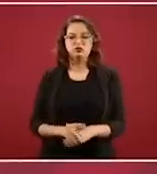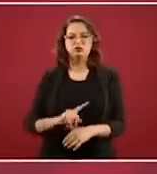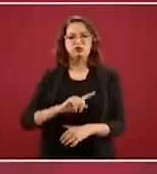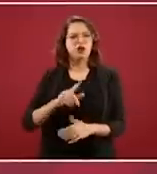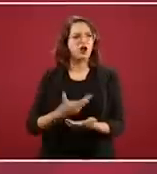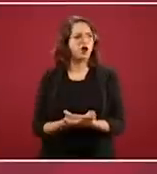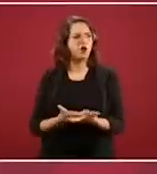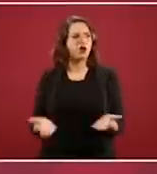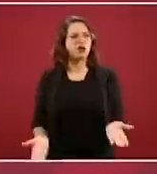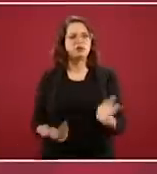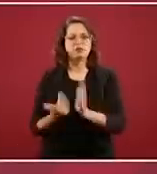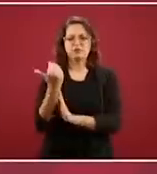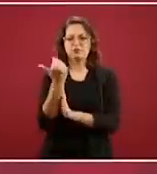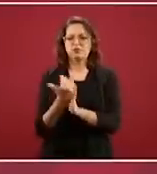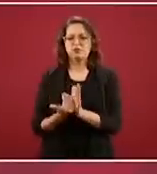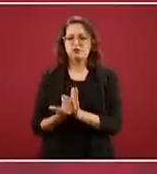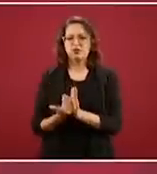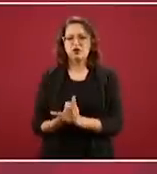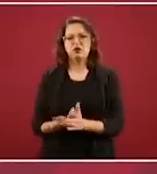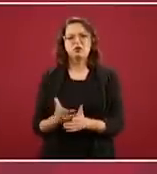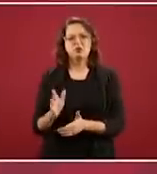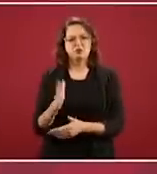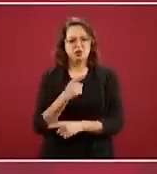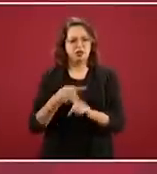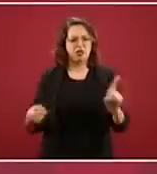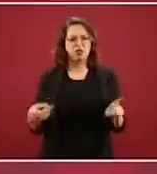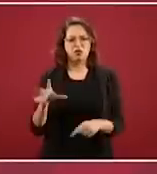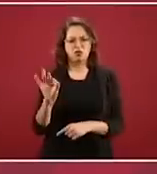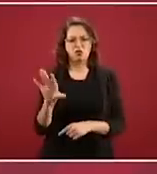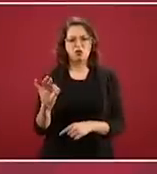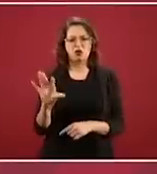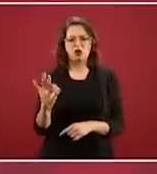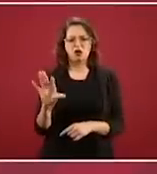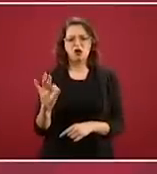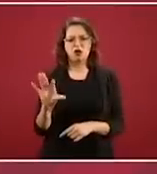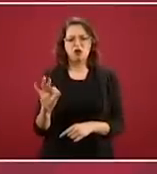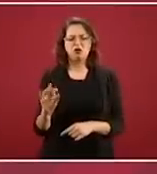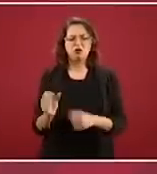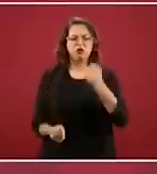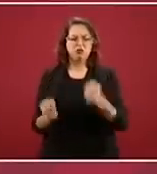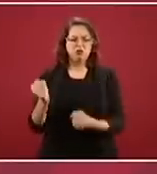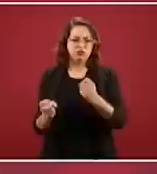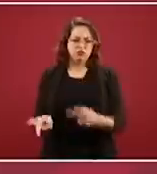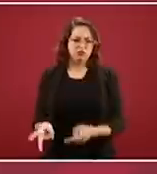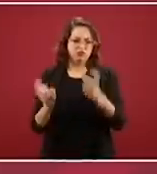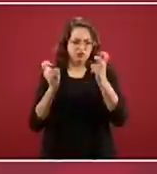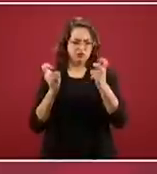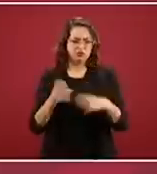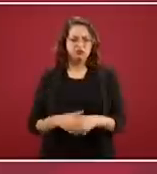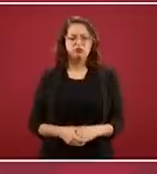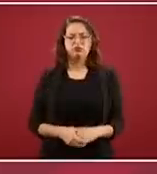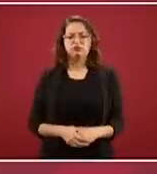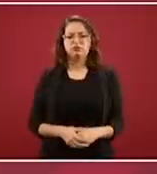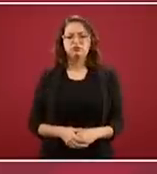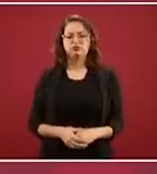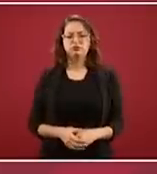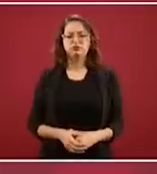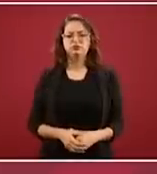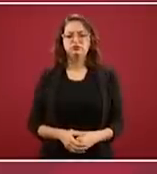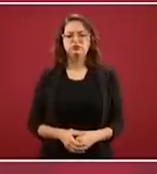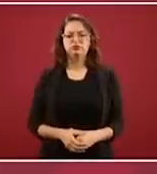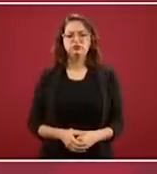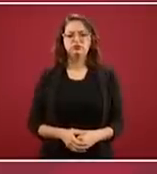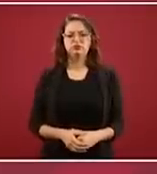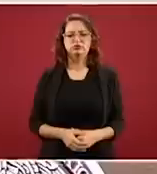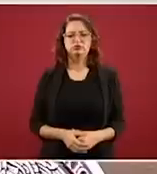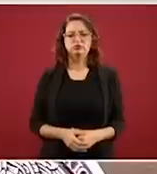menos, ahora está como en 40 el robo de vehículos. Y